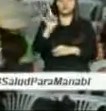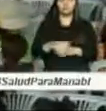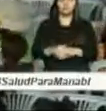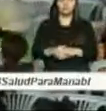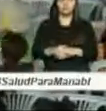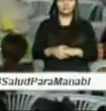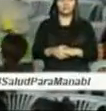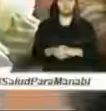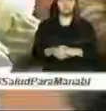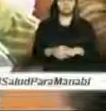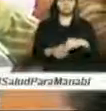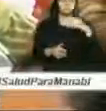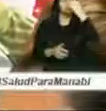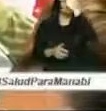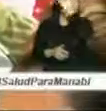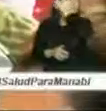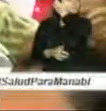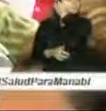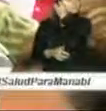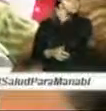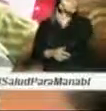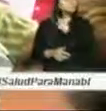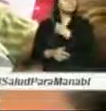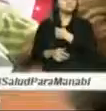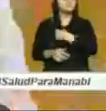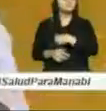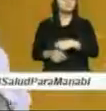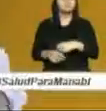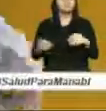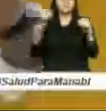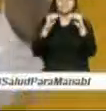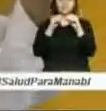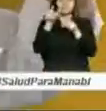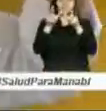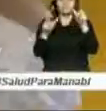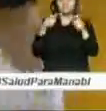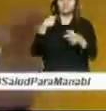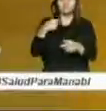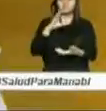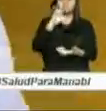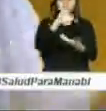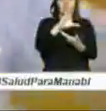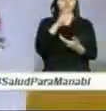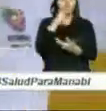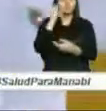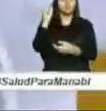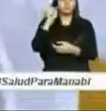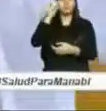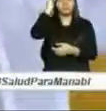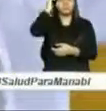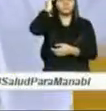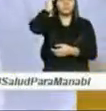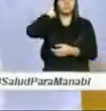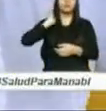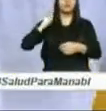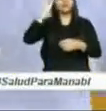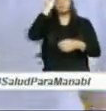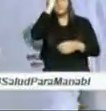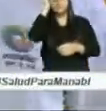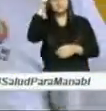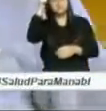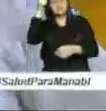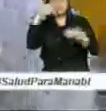Este es otro engaño, porque los más condescendientes, entre comillas, dicen, bueno, inversión pública sí, El hospital sí, el centro de salud sí,